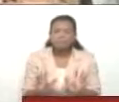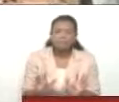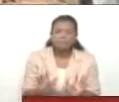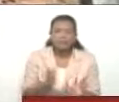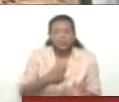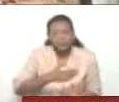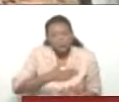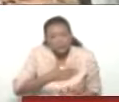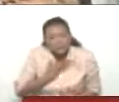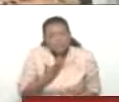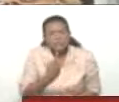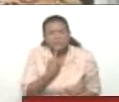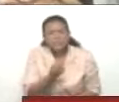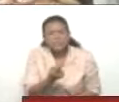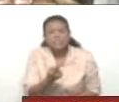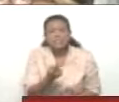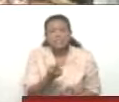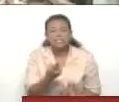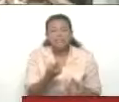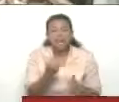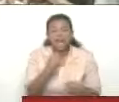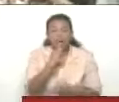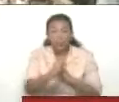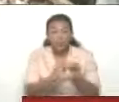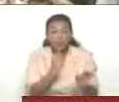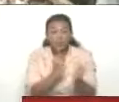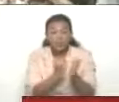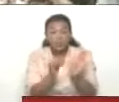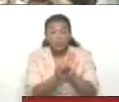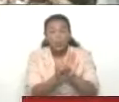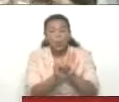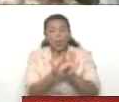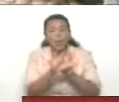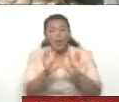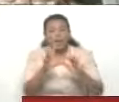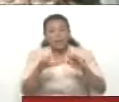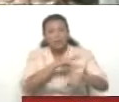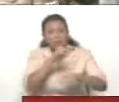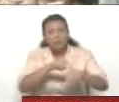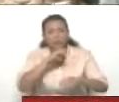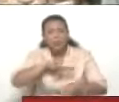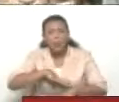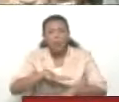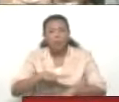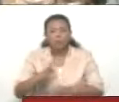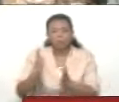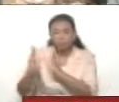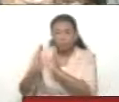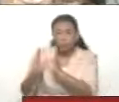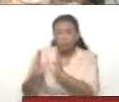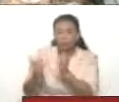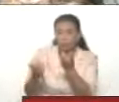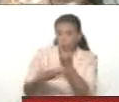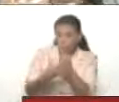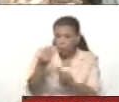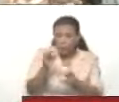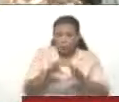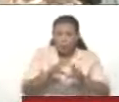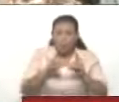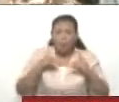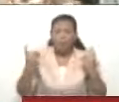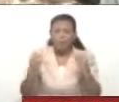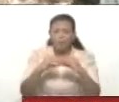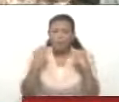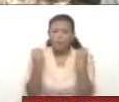Quiero decir que desde el Centro Nacional de Estudios Históricos y de la Oficina del Cronista de Caracas, que